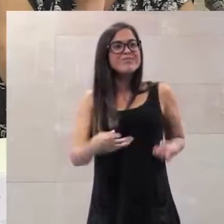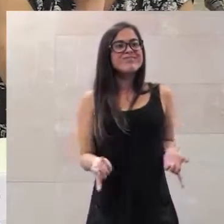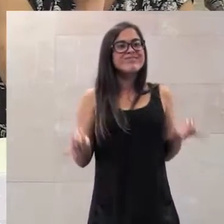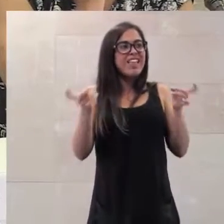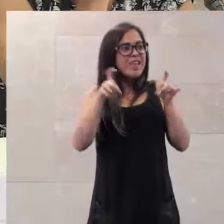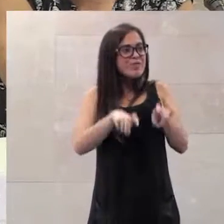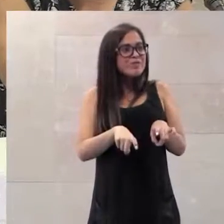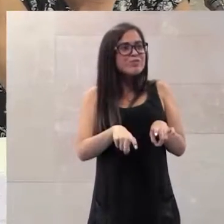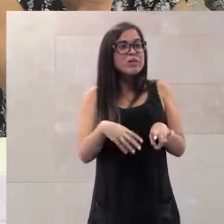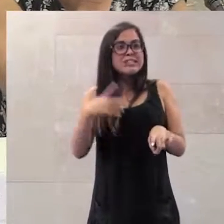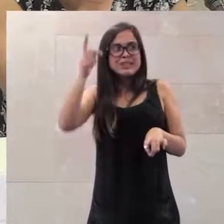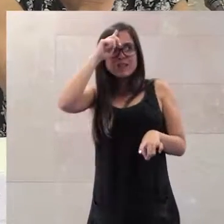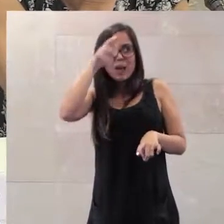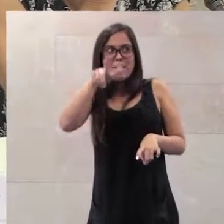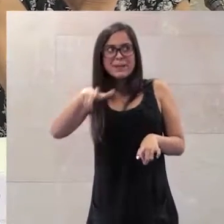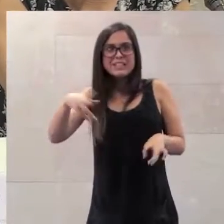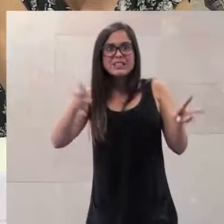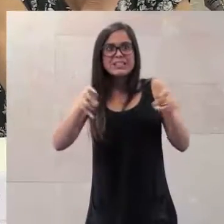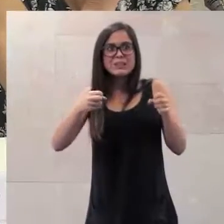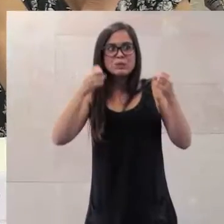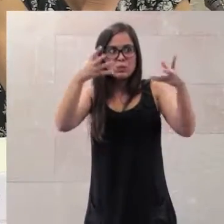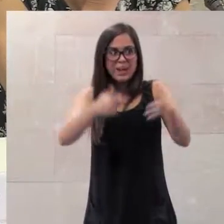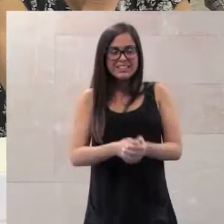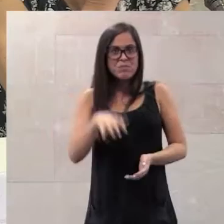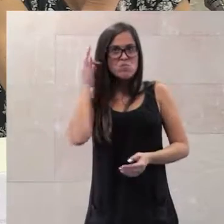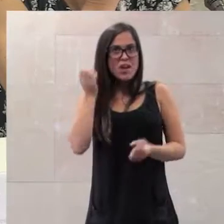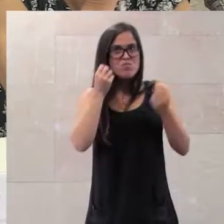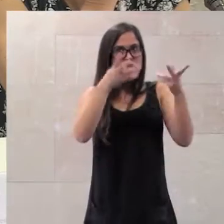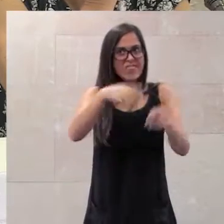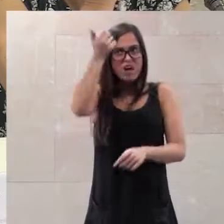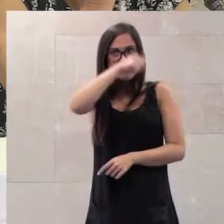tampoco cuánta gente iba a ver, ¿no? Cuántas mujeres, cuántos hombres.